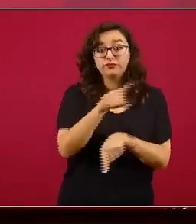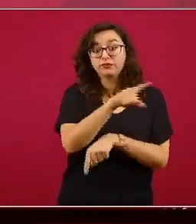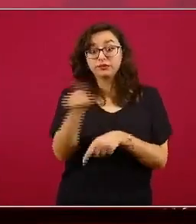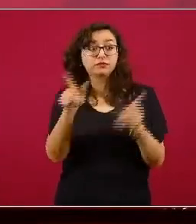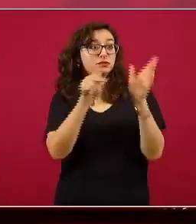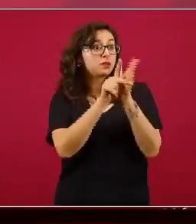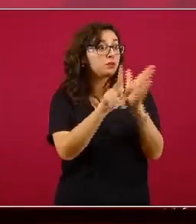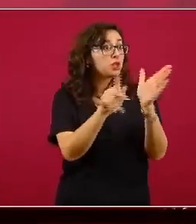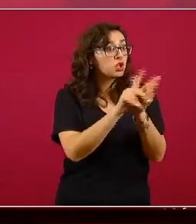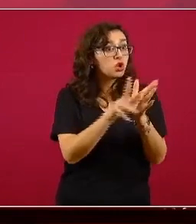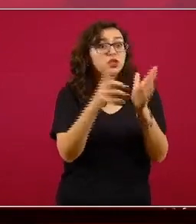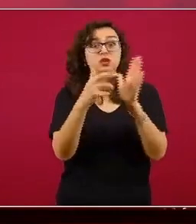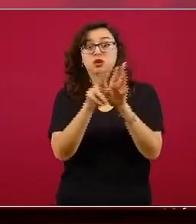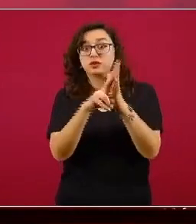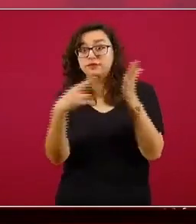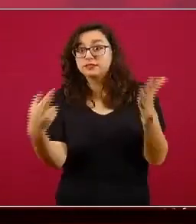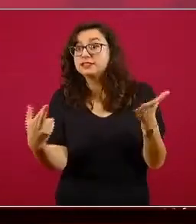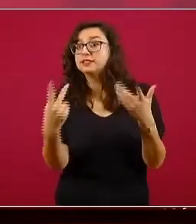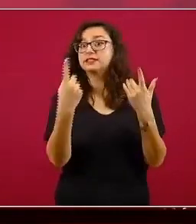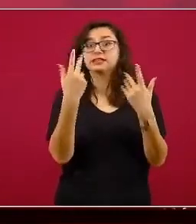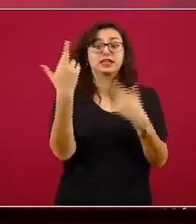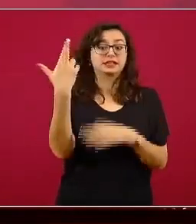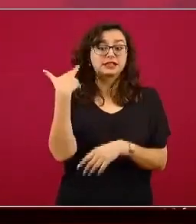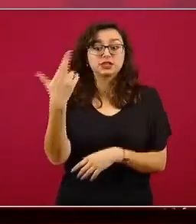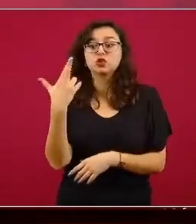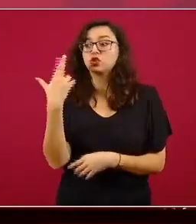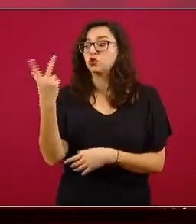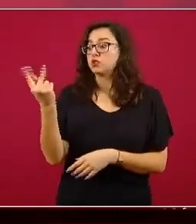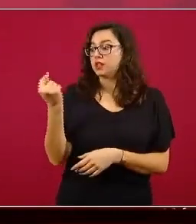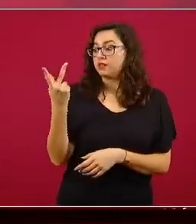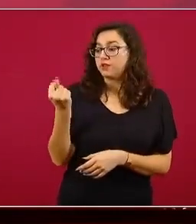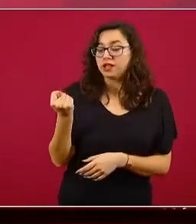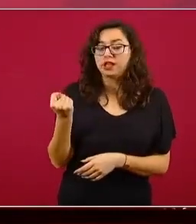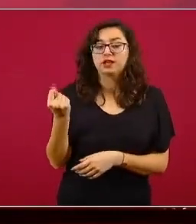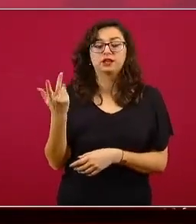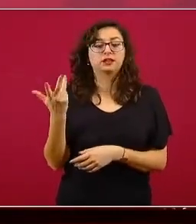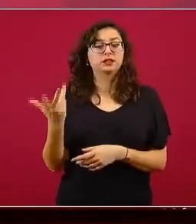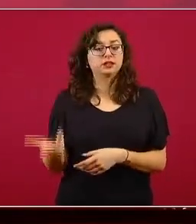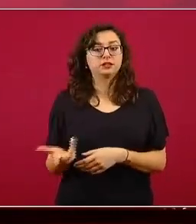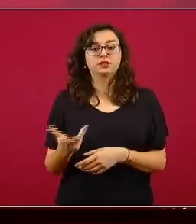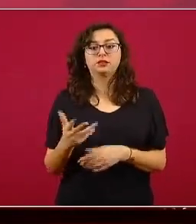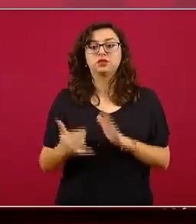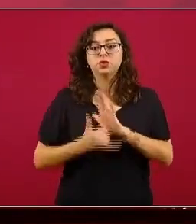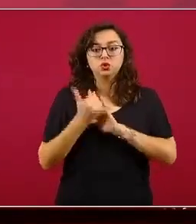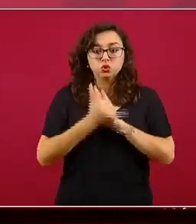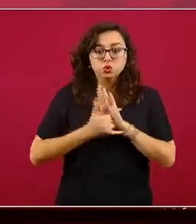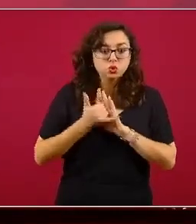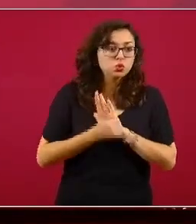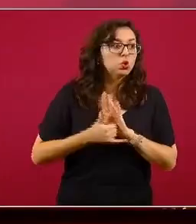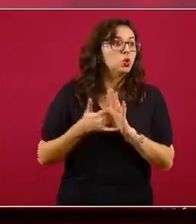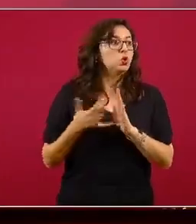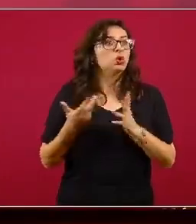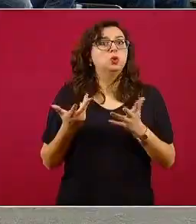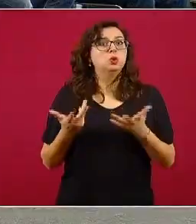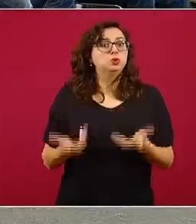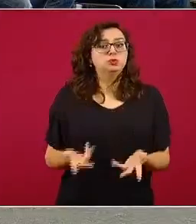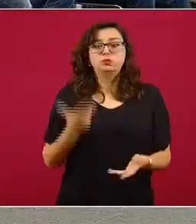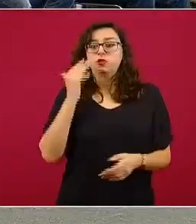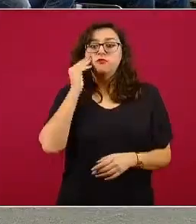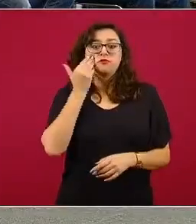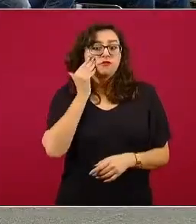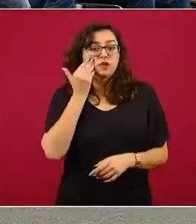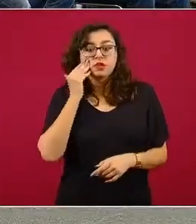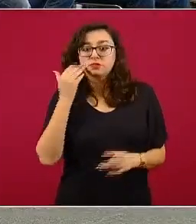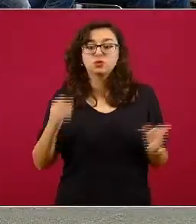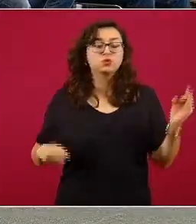periódicos impresos, radio, televisión, canales de YouTube, canales de